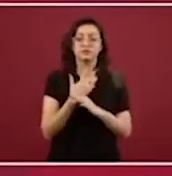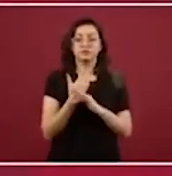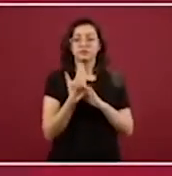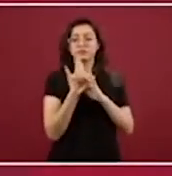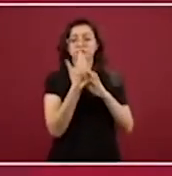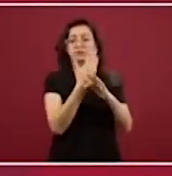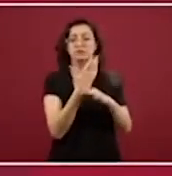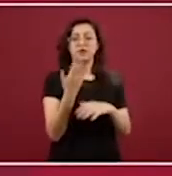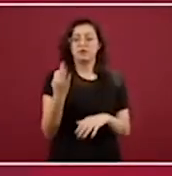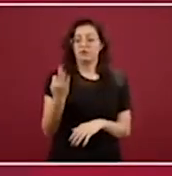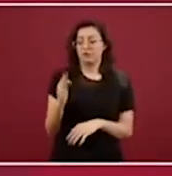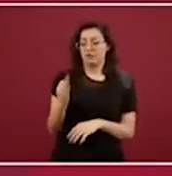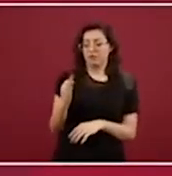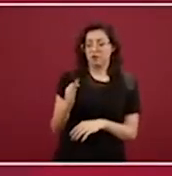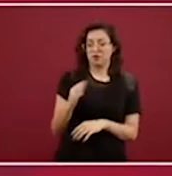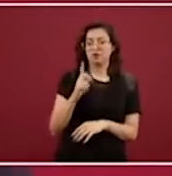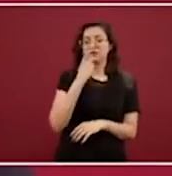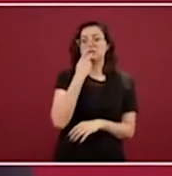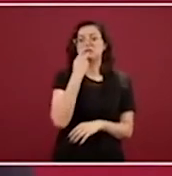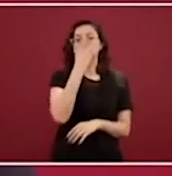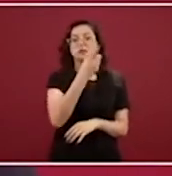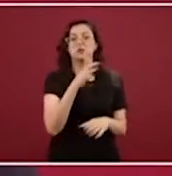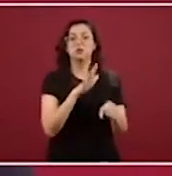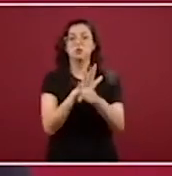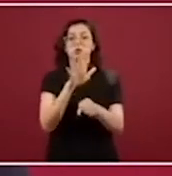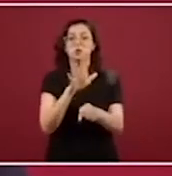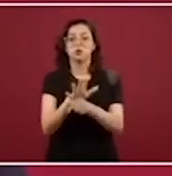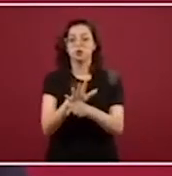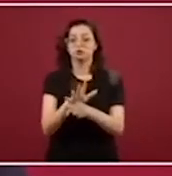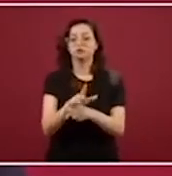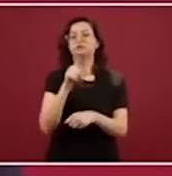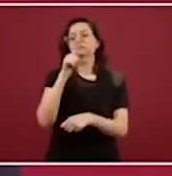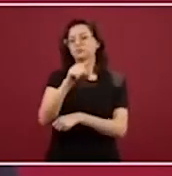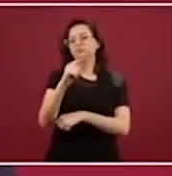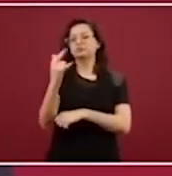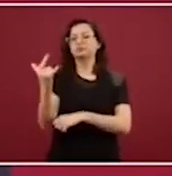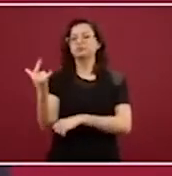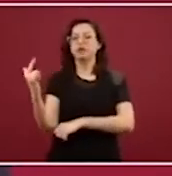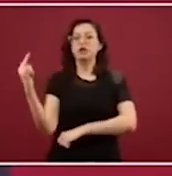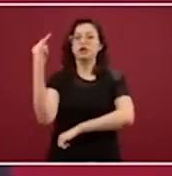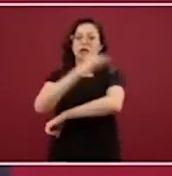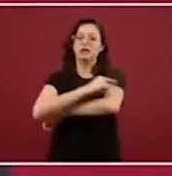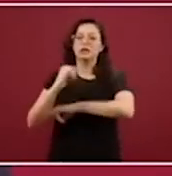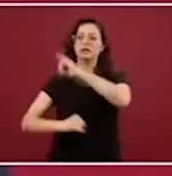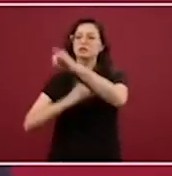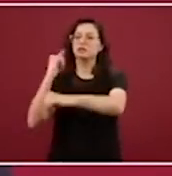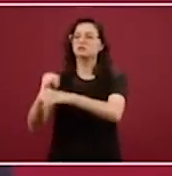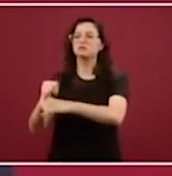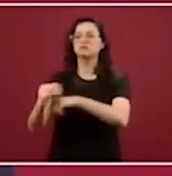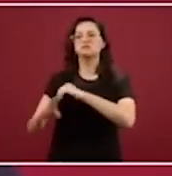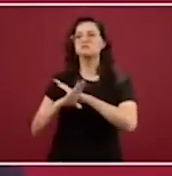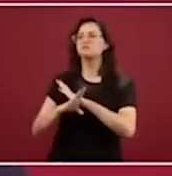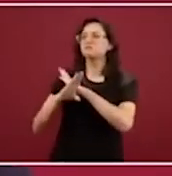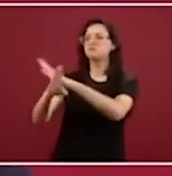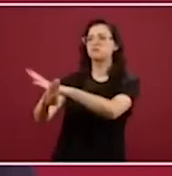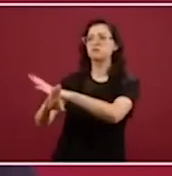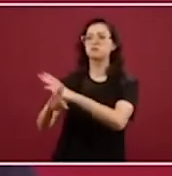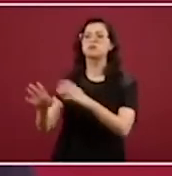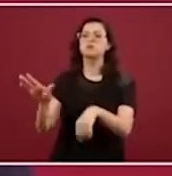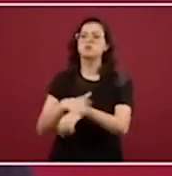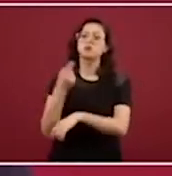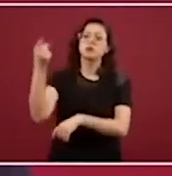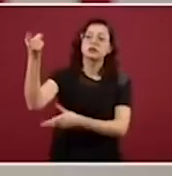desde febrero, que es la restricción de la entrada de viajeros internacionales provenientes de sitios donde hay